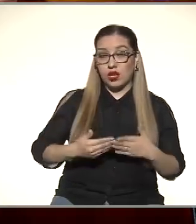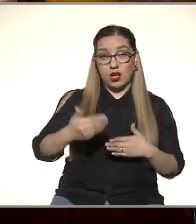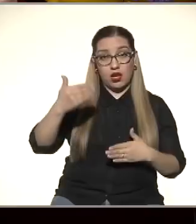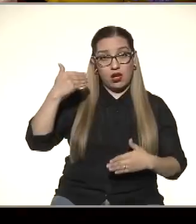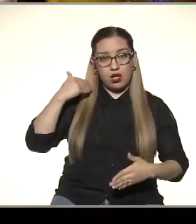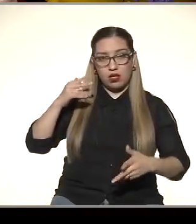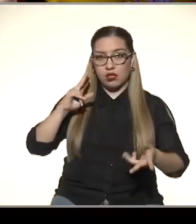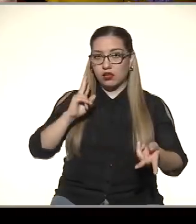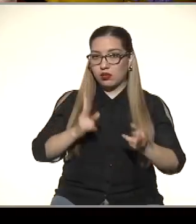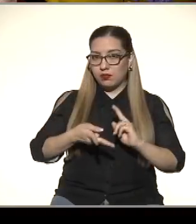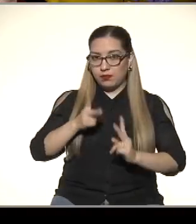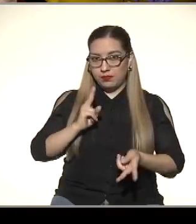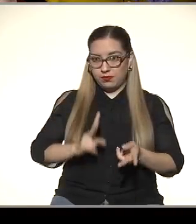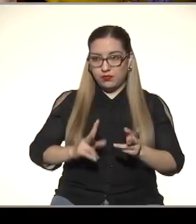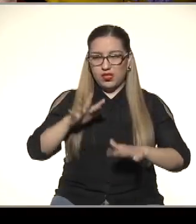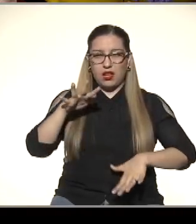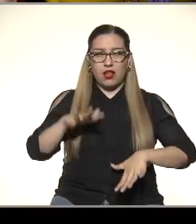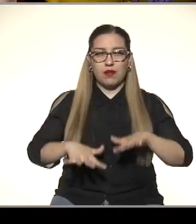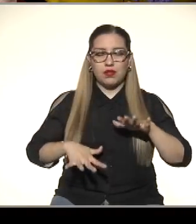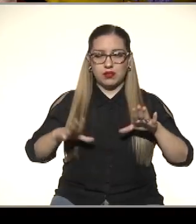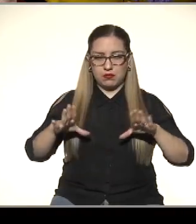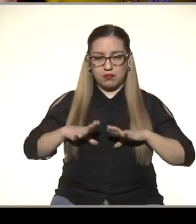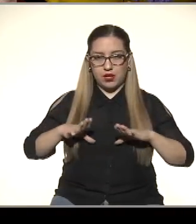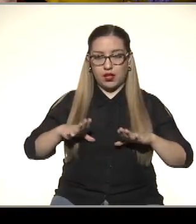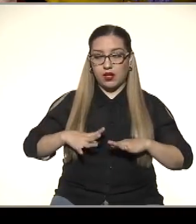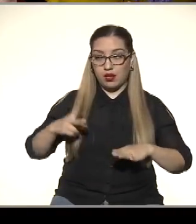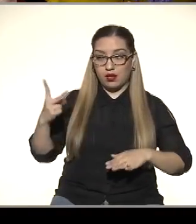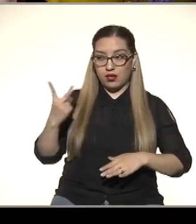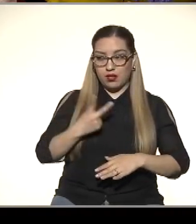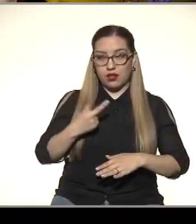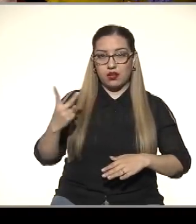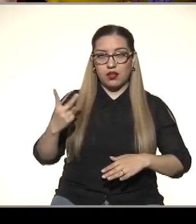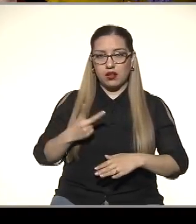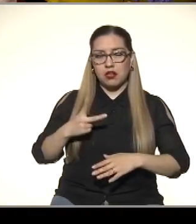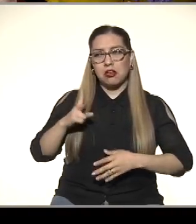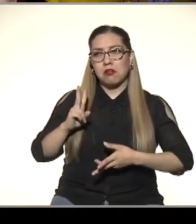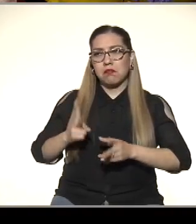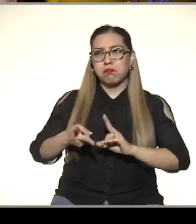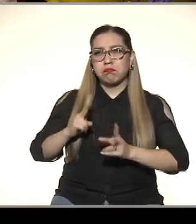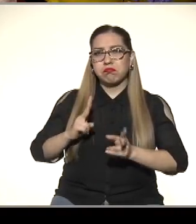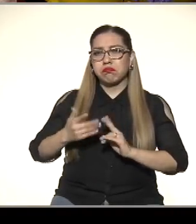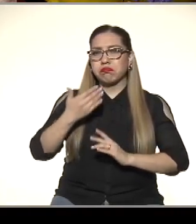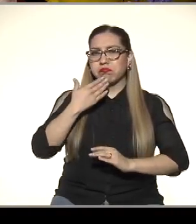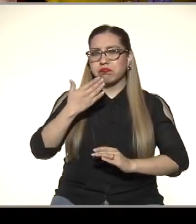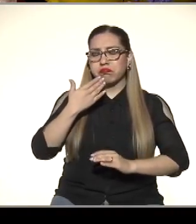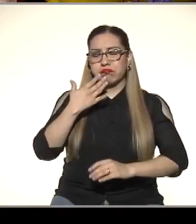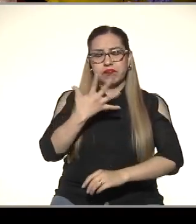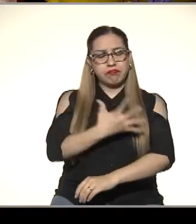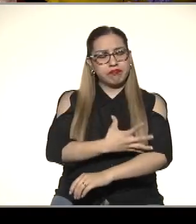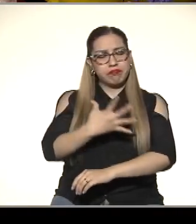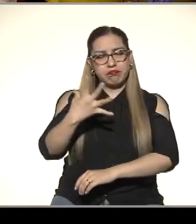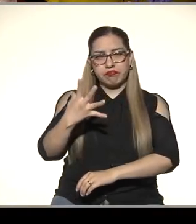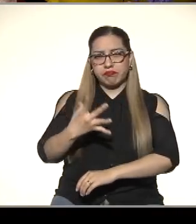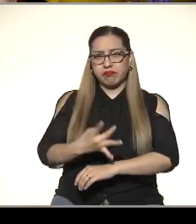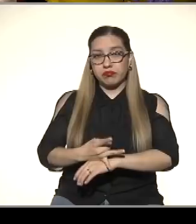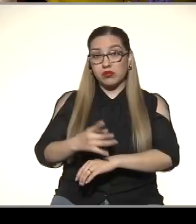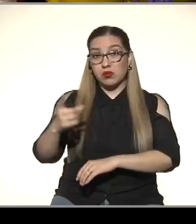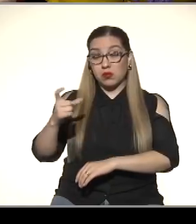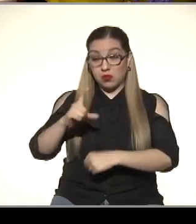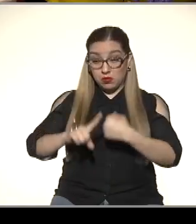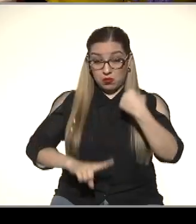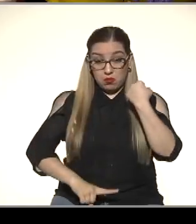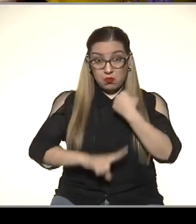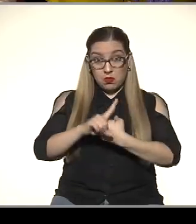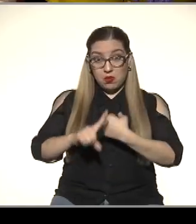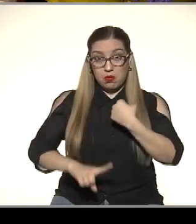A veces las parejas, cuando logran estructurarse, tienen sus primeras pláticas realmente profundas y honestas después de la crisis, en la